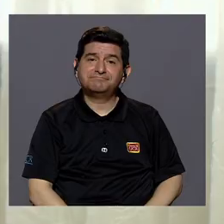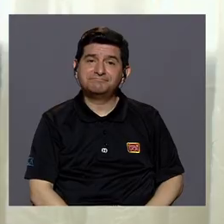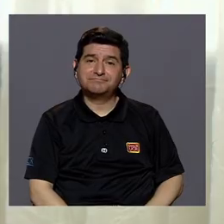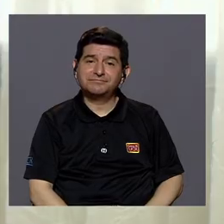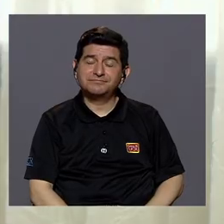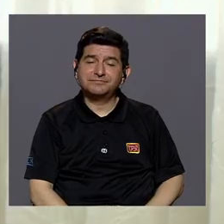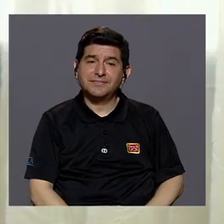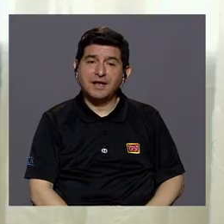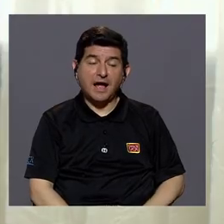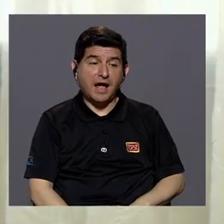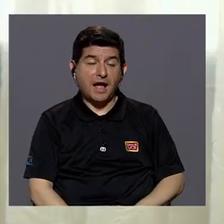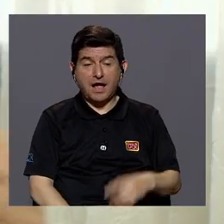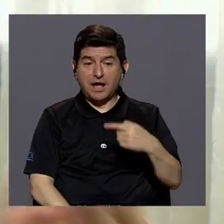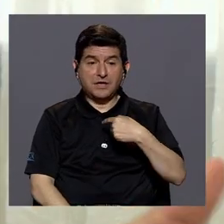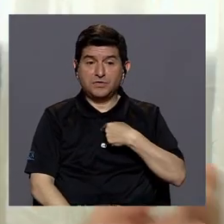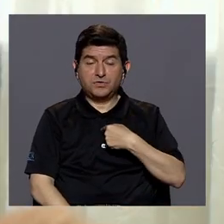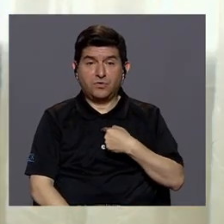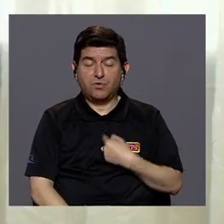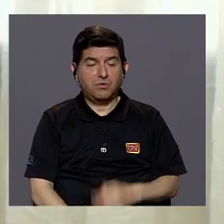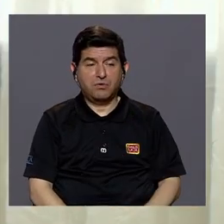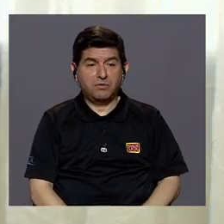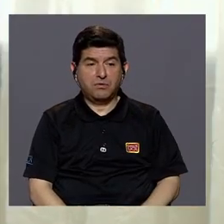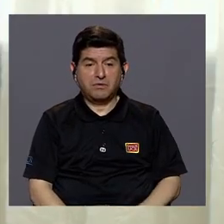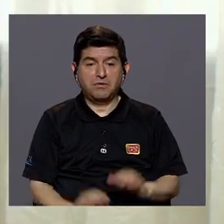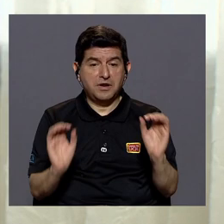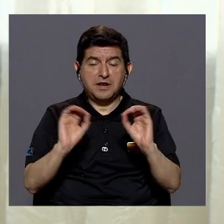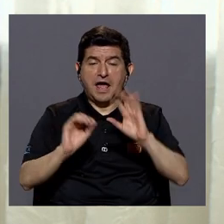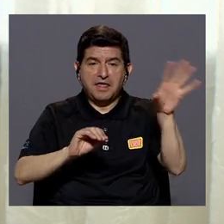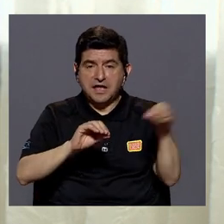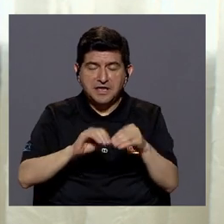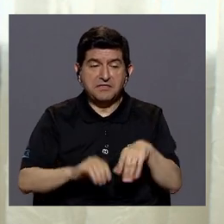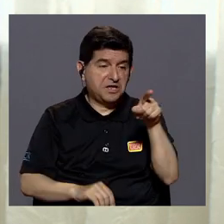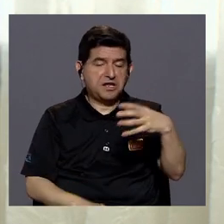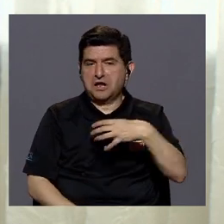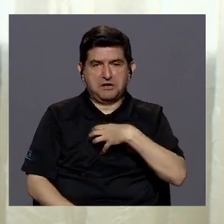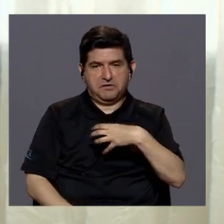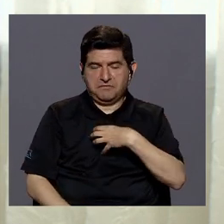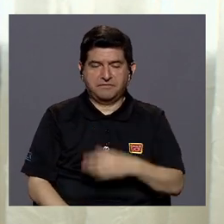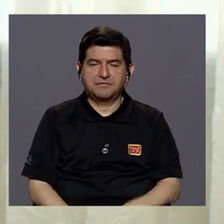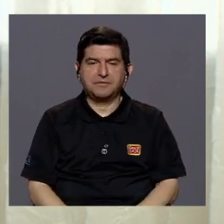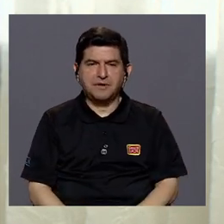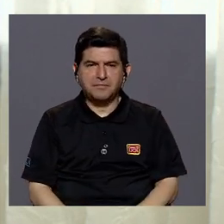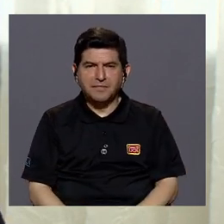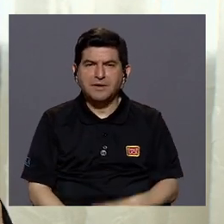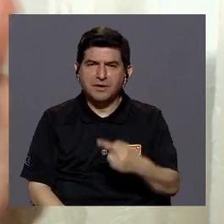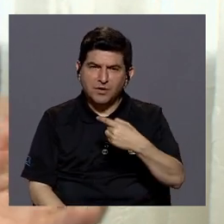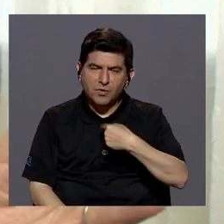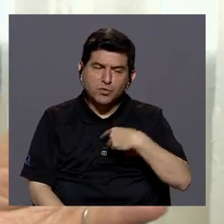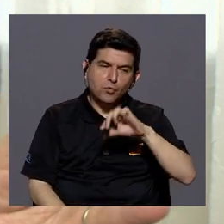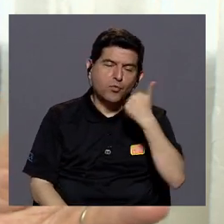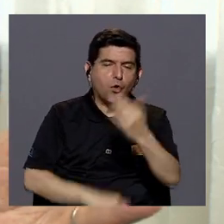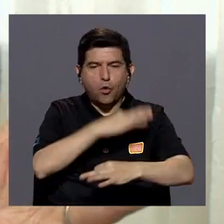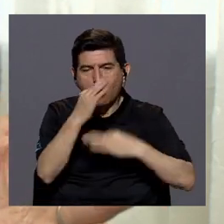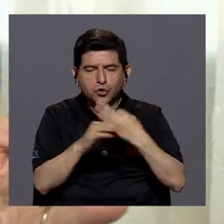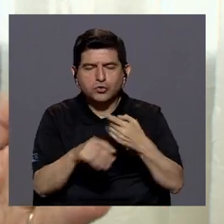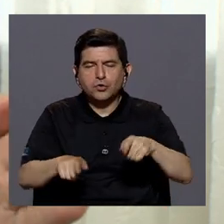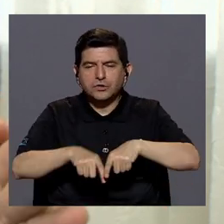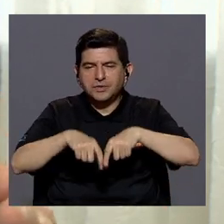podía reclamar nada. Yo ni le quitaba ni le ponía nada. Ahora, si cuando uno hace, hay otro tipo de